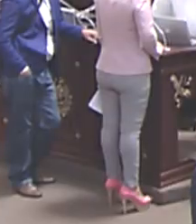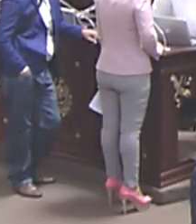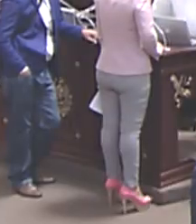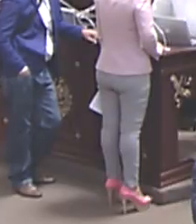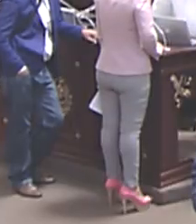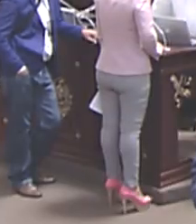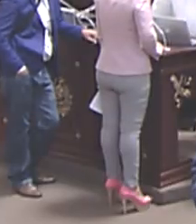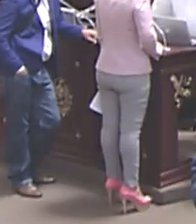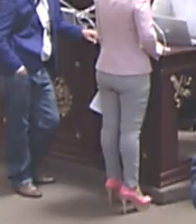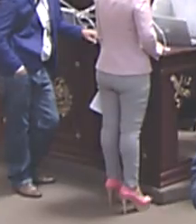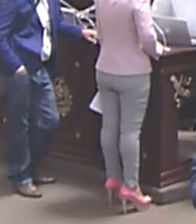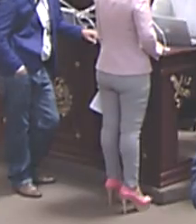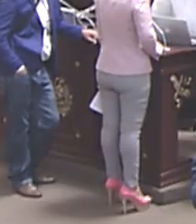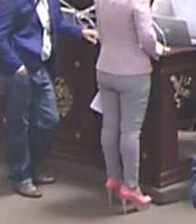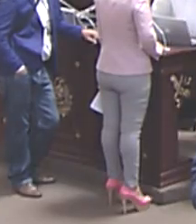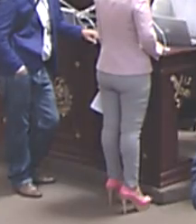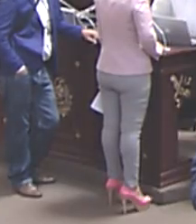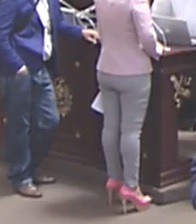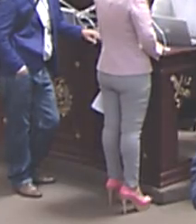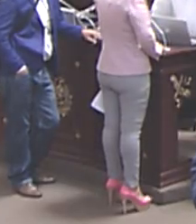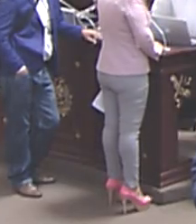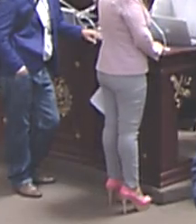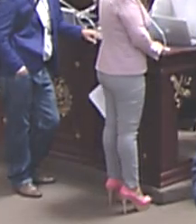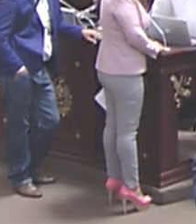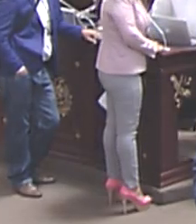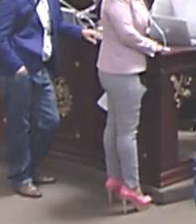El diputado Héctor Barrera.